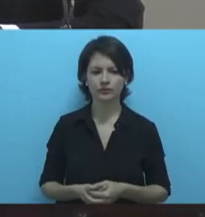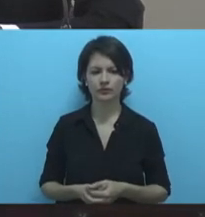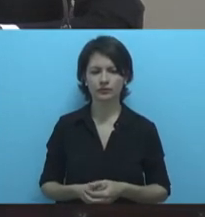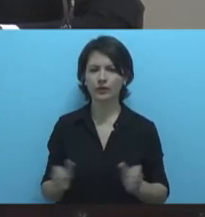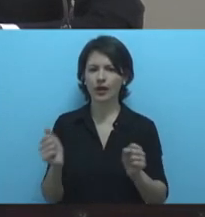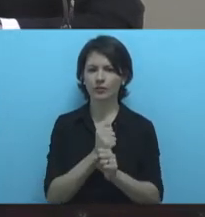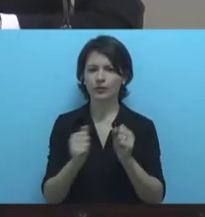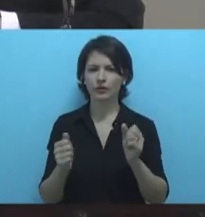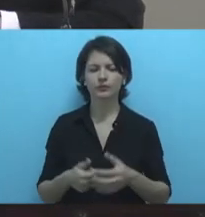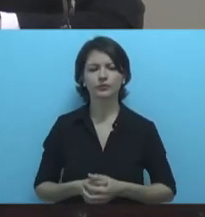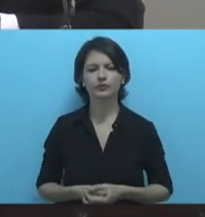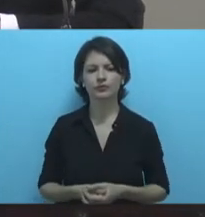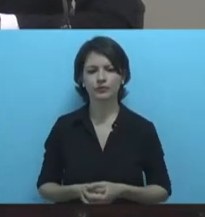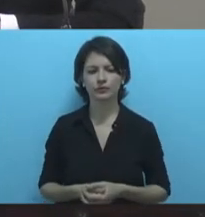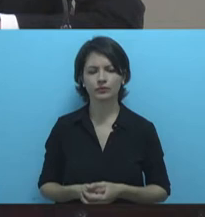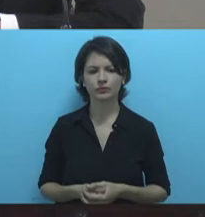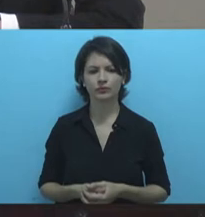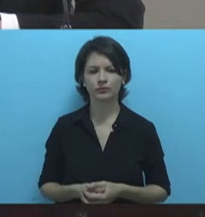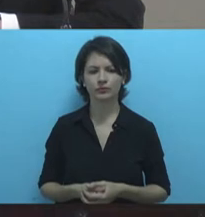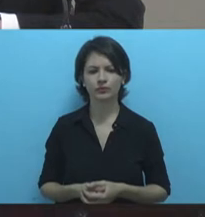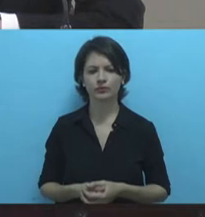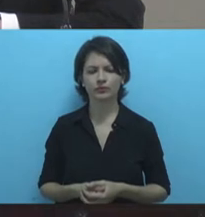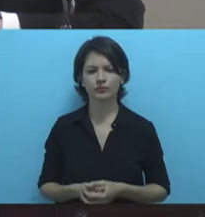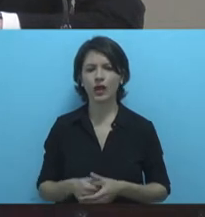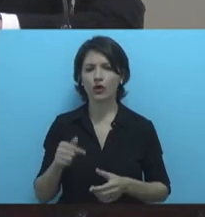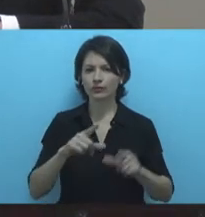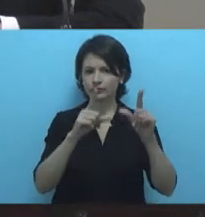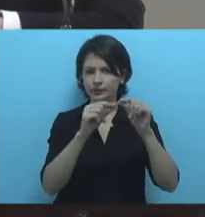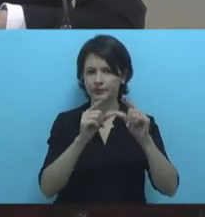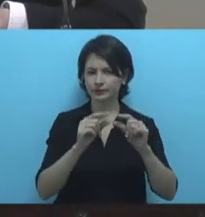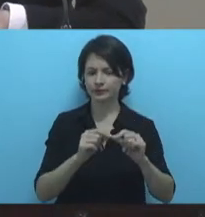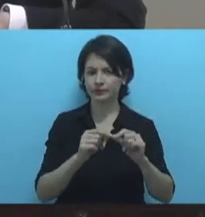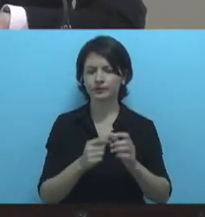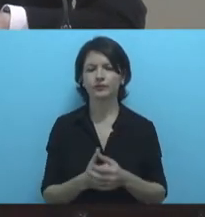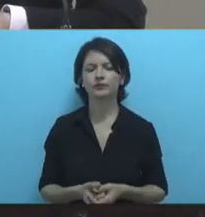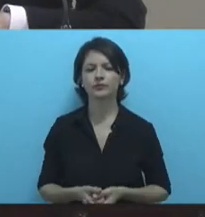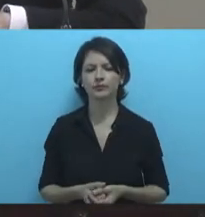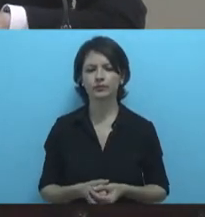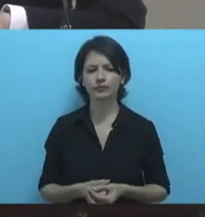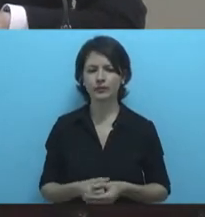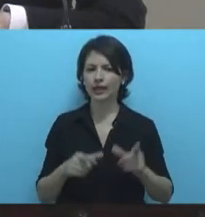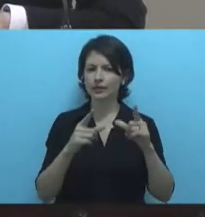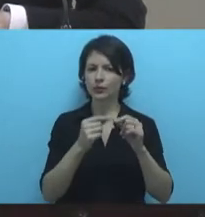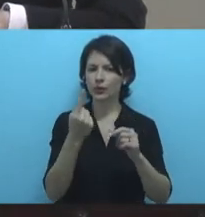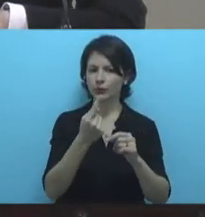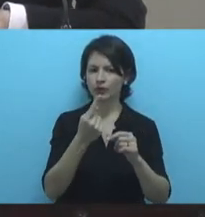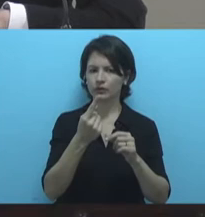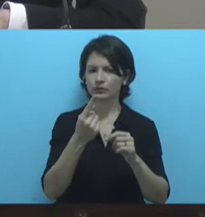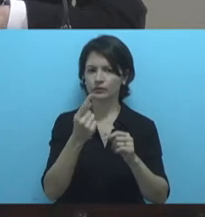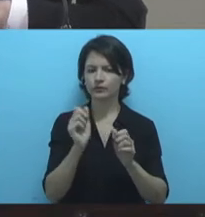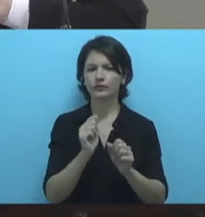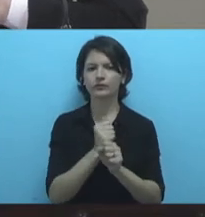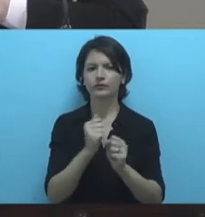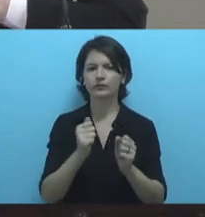aprobado en consideración el proyecto en particular artículo 1º